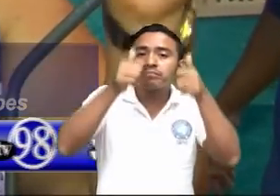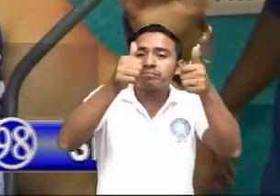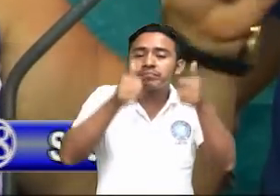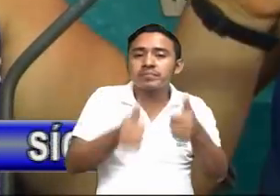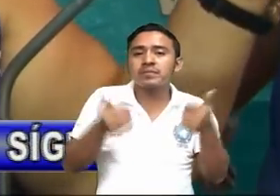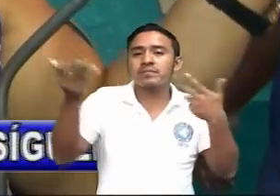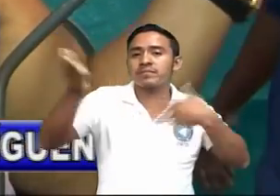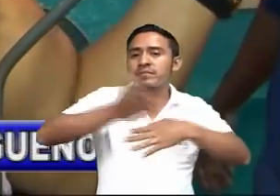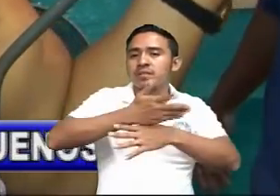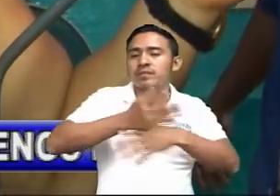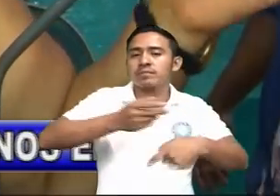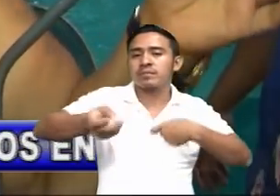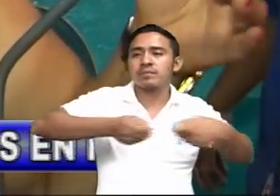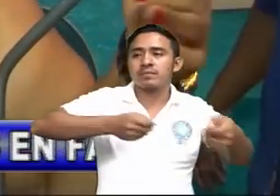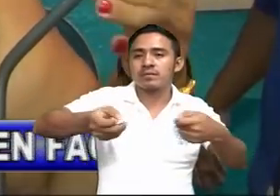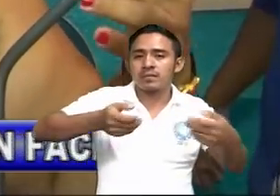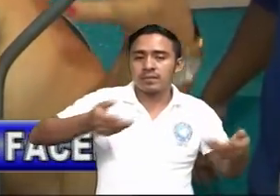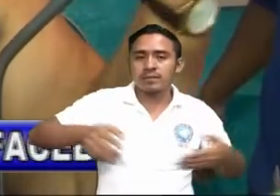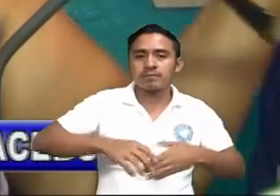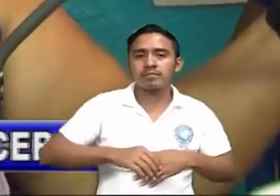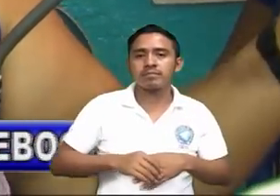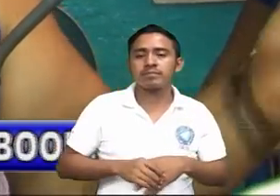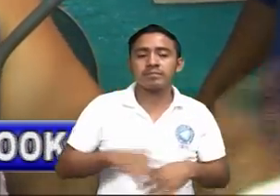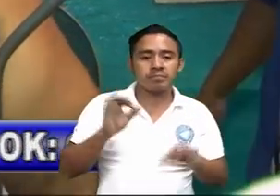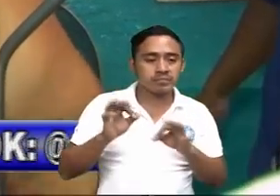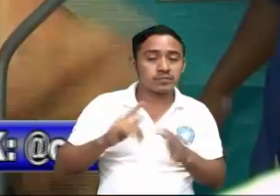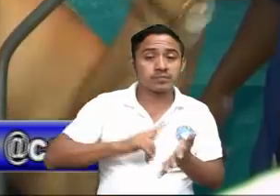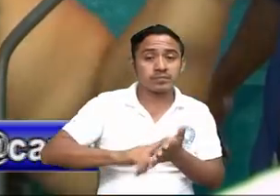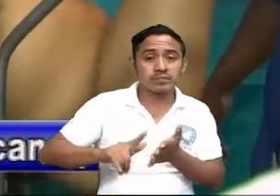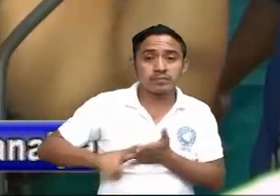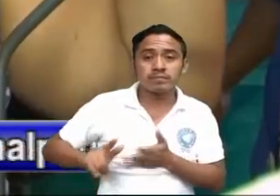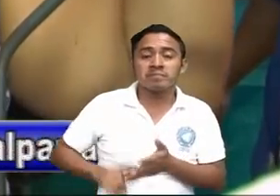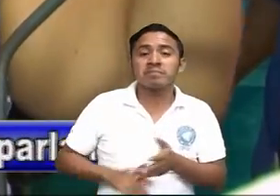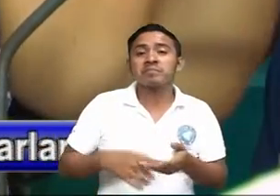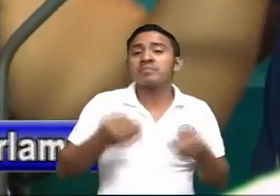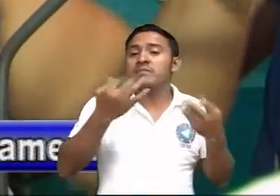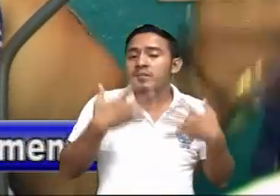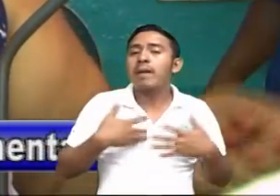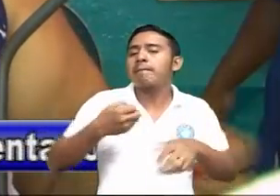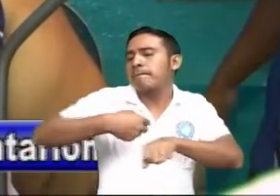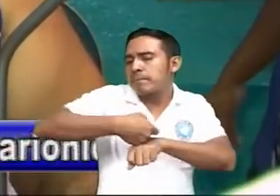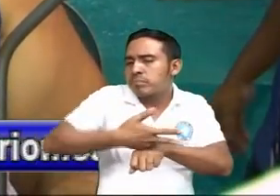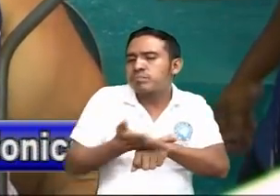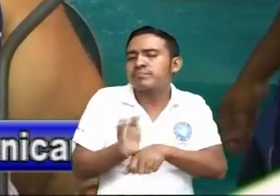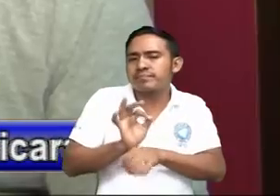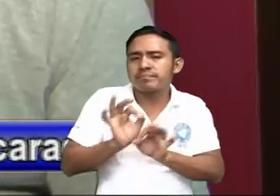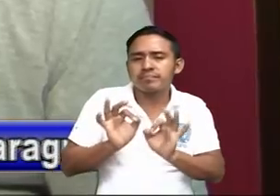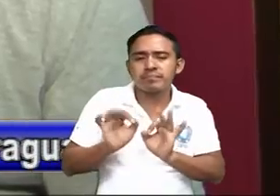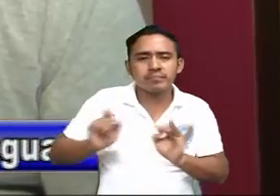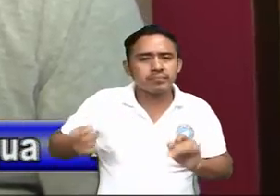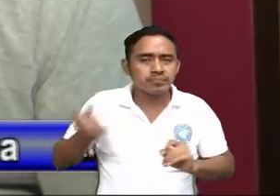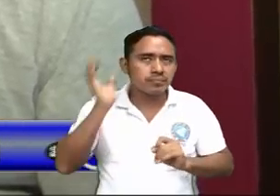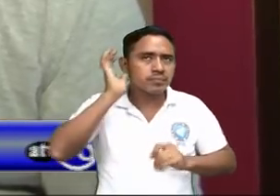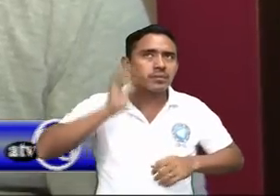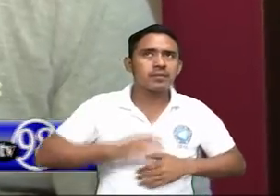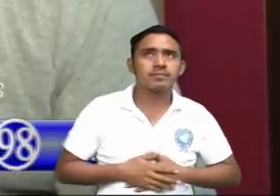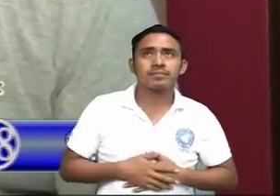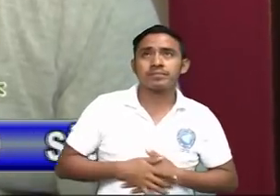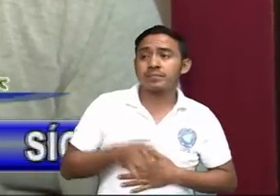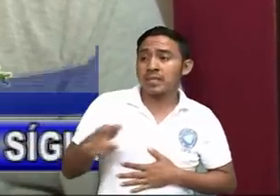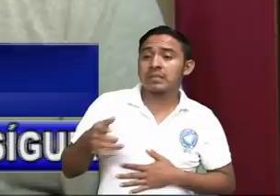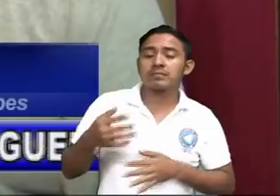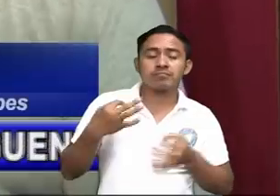los comercios, que mantengan limpios. Él nos da más consejos, pues, en la radio. Esta radio ha servido de